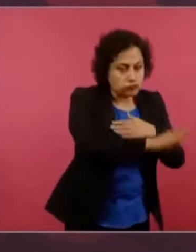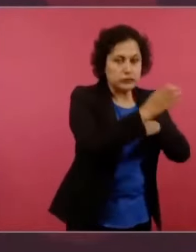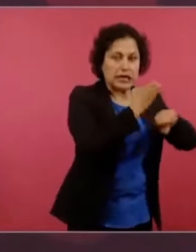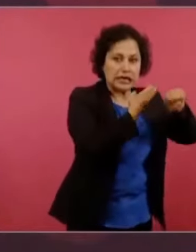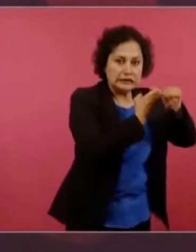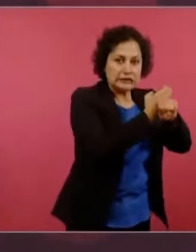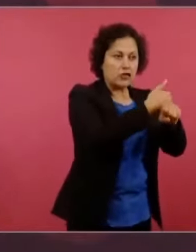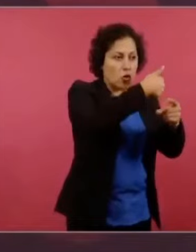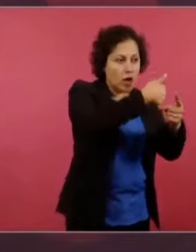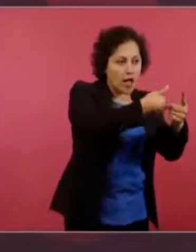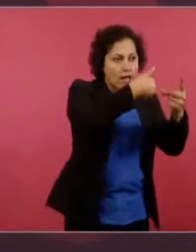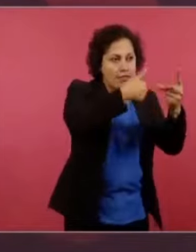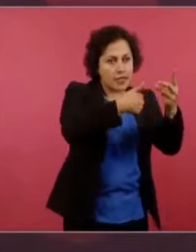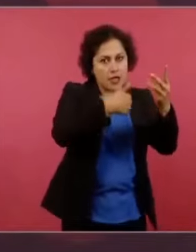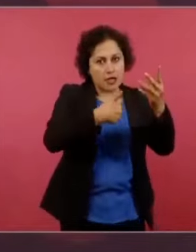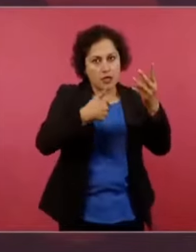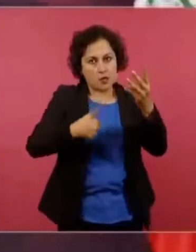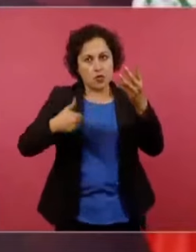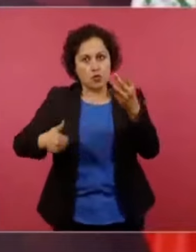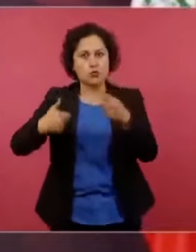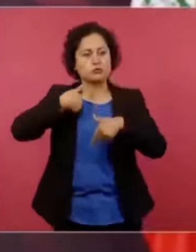iniciamos el plan.